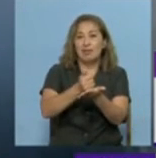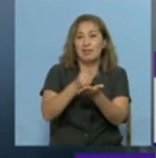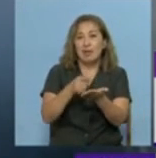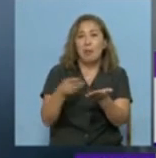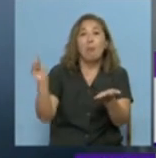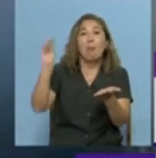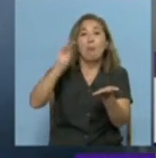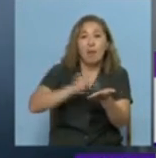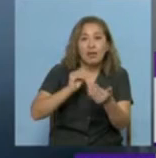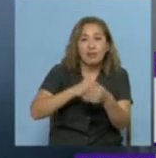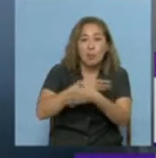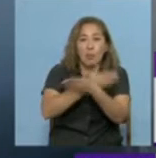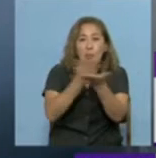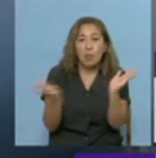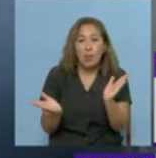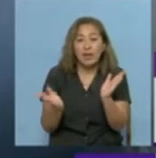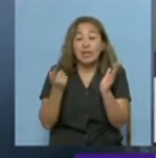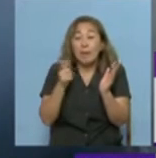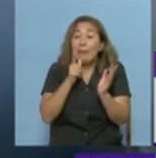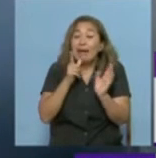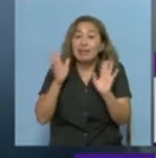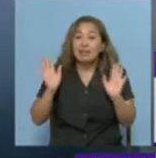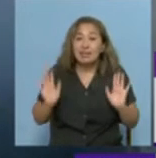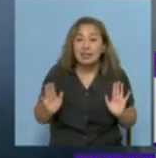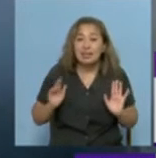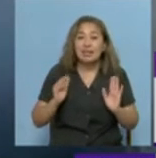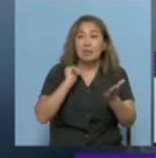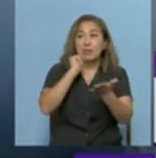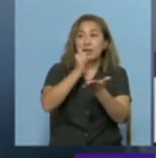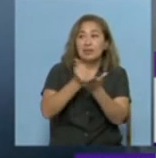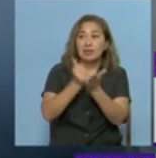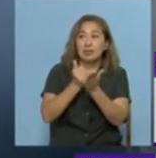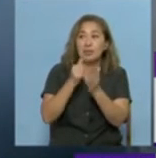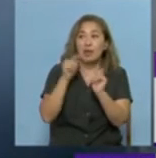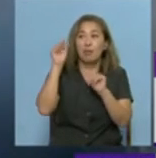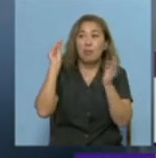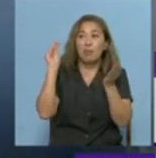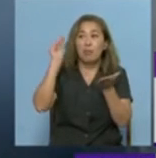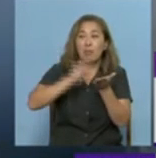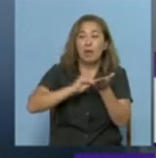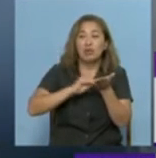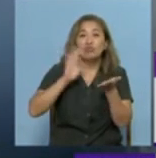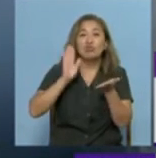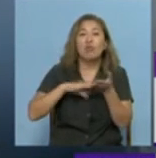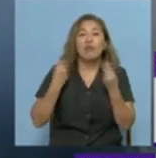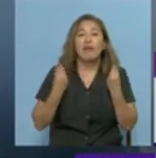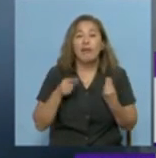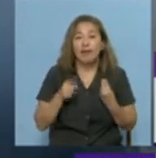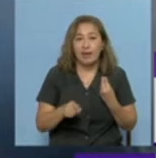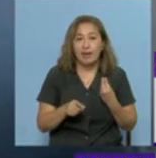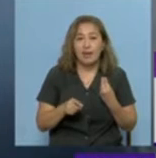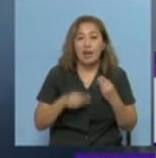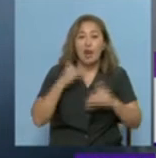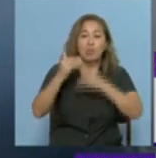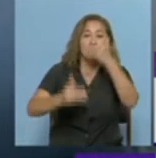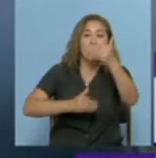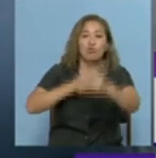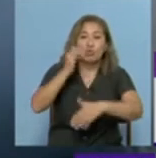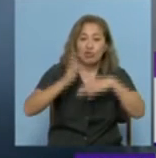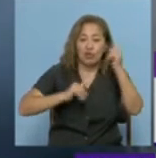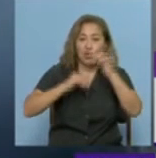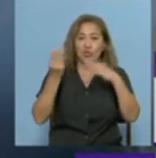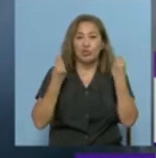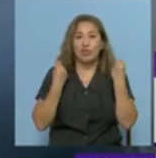más protagónicamente, o al menos insinúa participar más protagónicamente en el proceso de